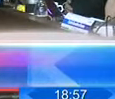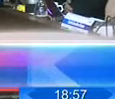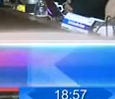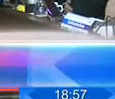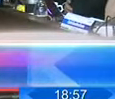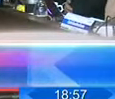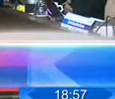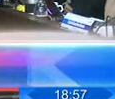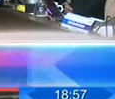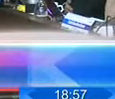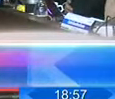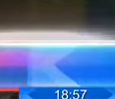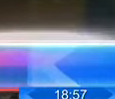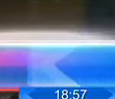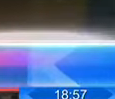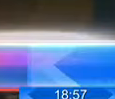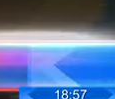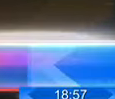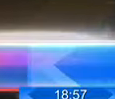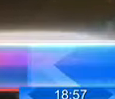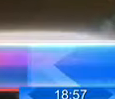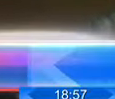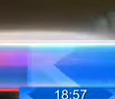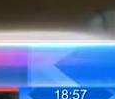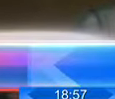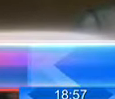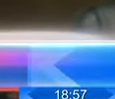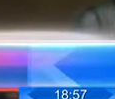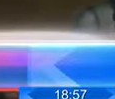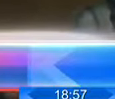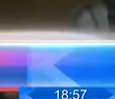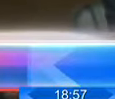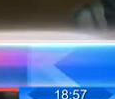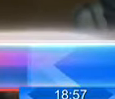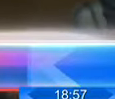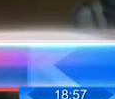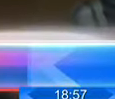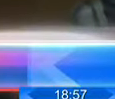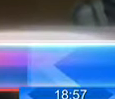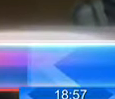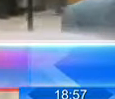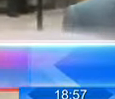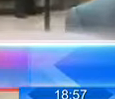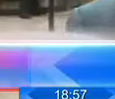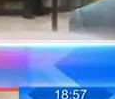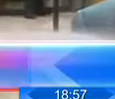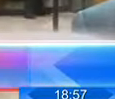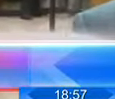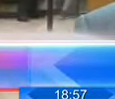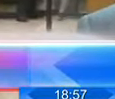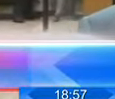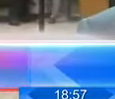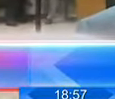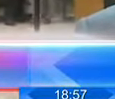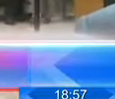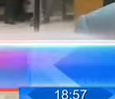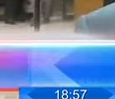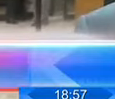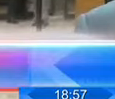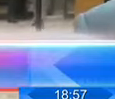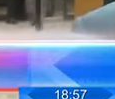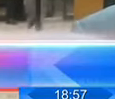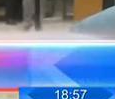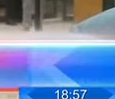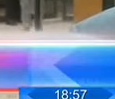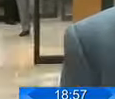debe hacer es entregar la información y dar explicación de las causas de que algunas obras no hayan sido ejecutadas. Documento que ha sido